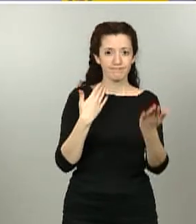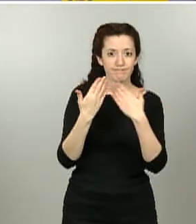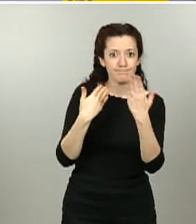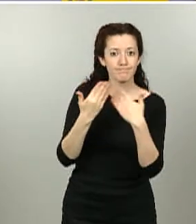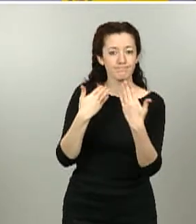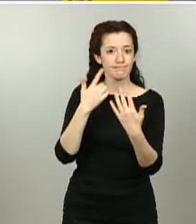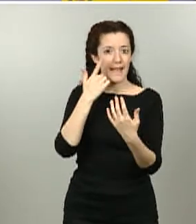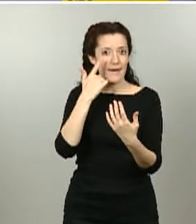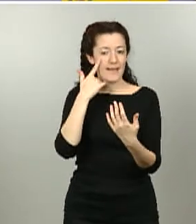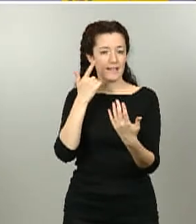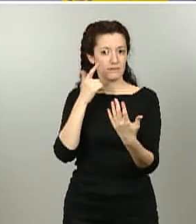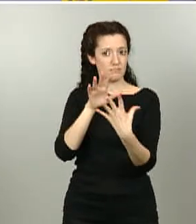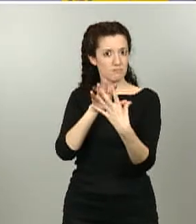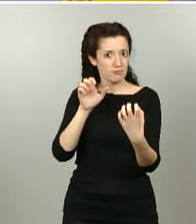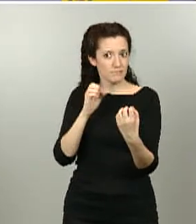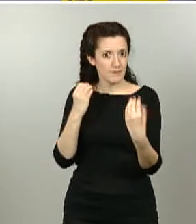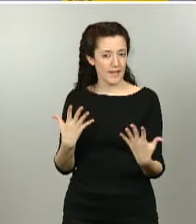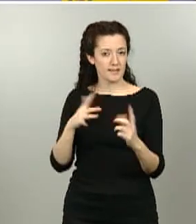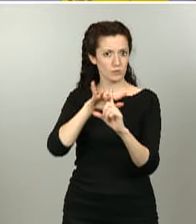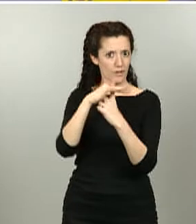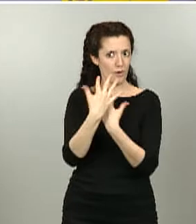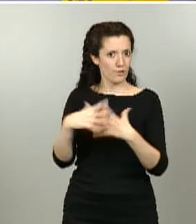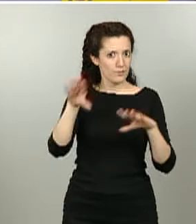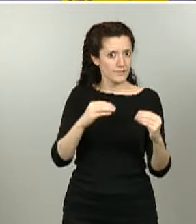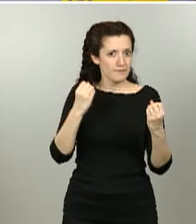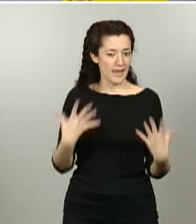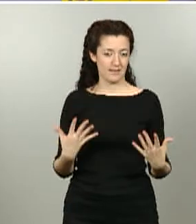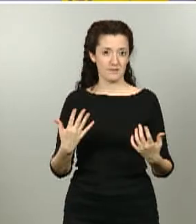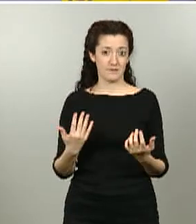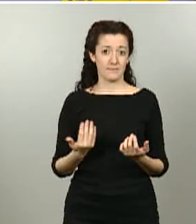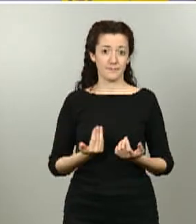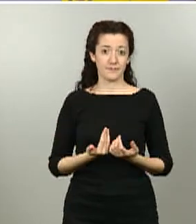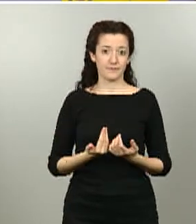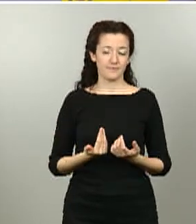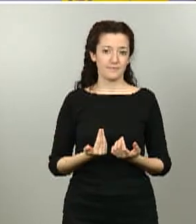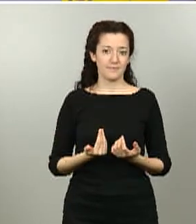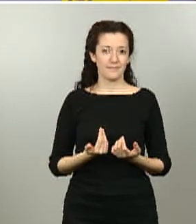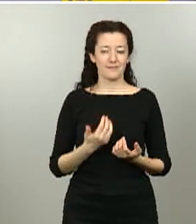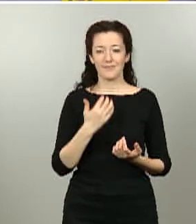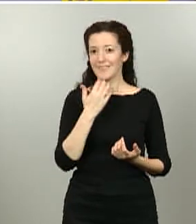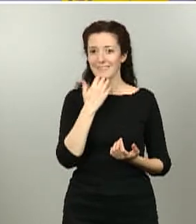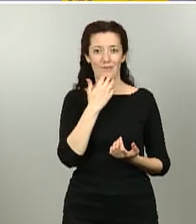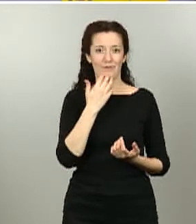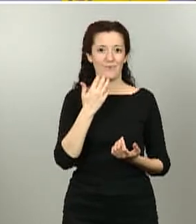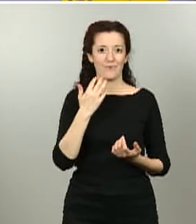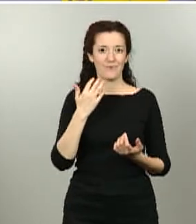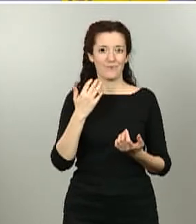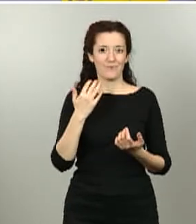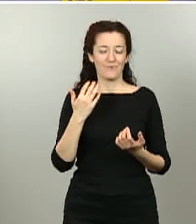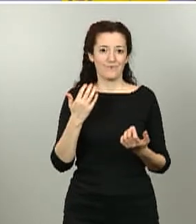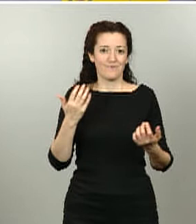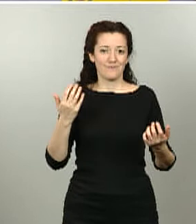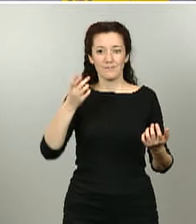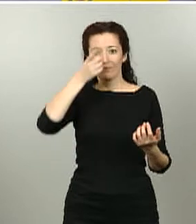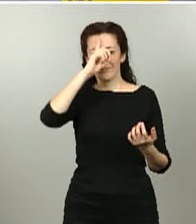comprensión adecuada de la situación, es complicado dar luego una valoración correcta de la probabilidad o la posibilidad